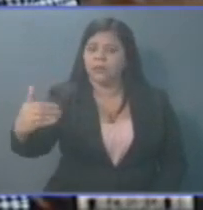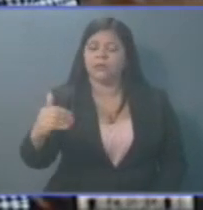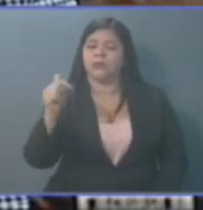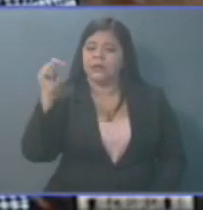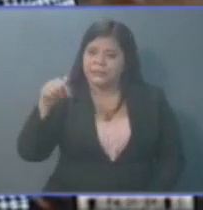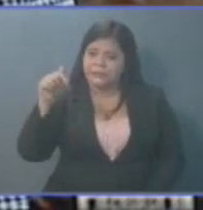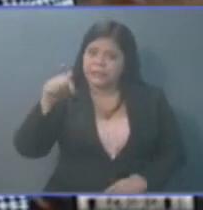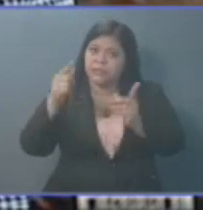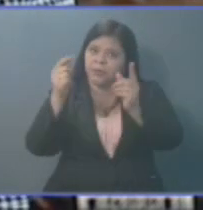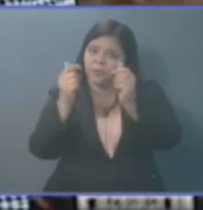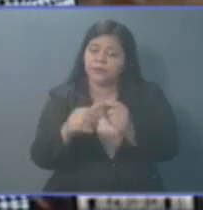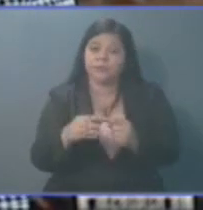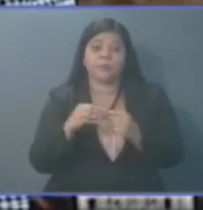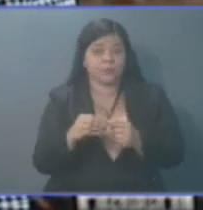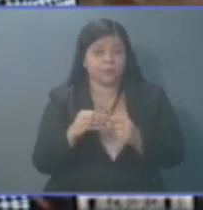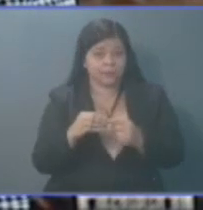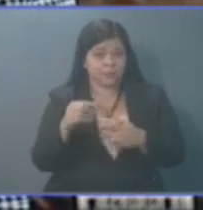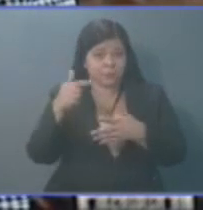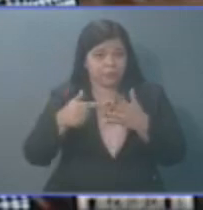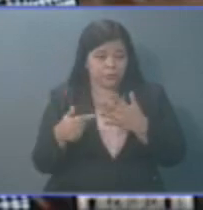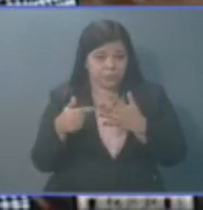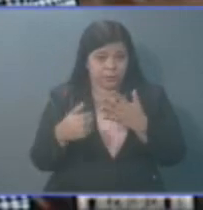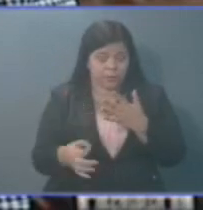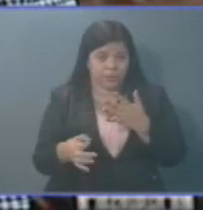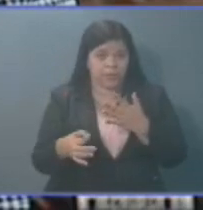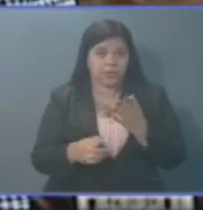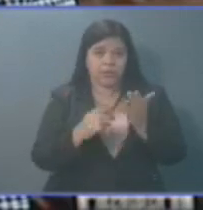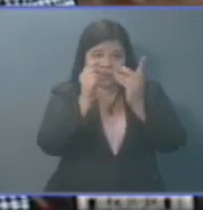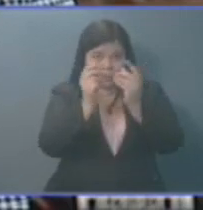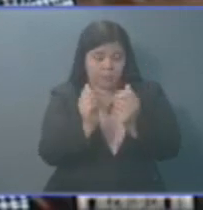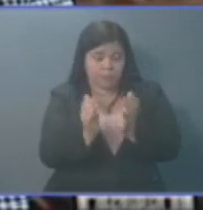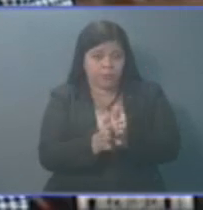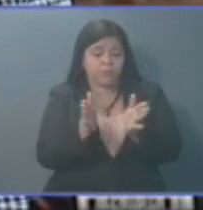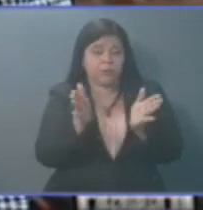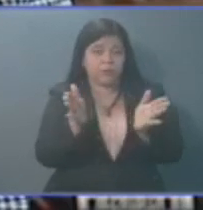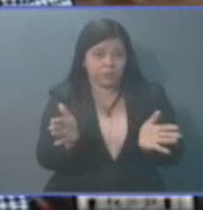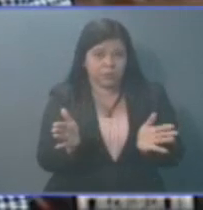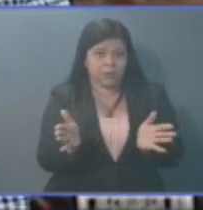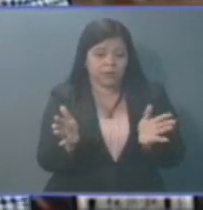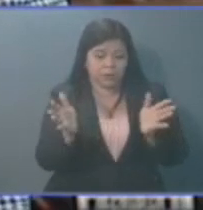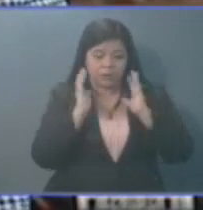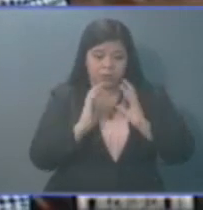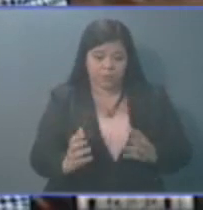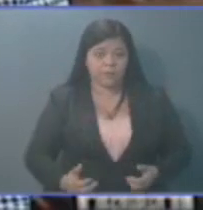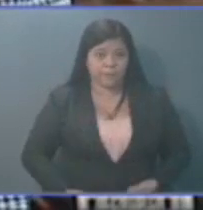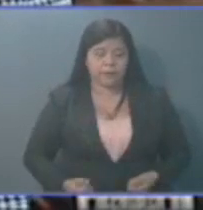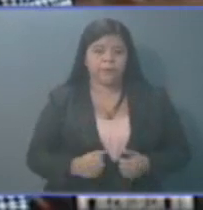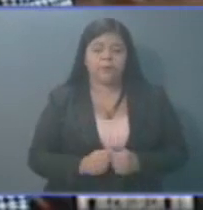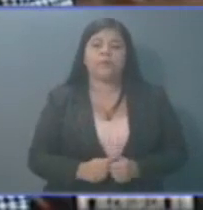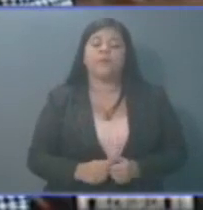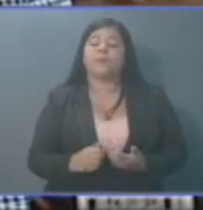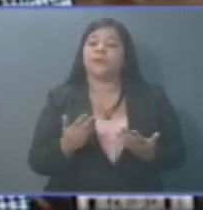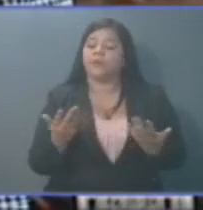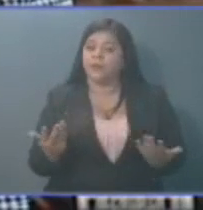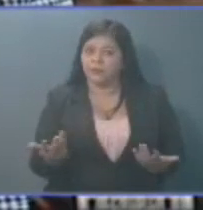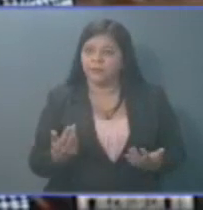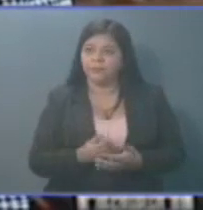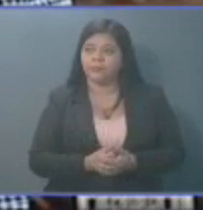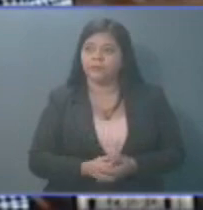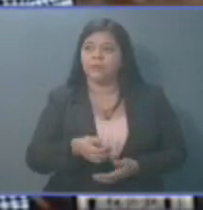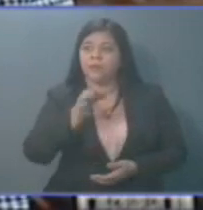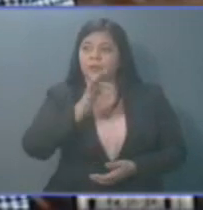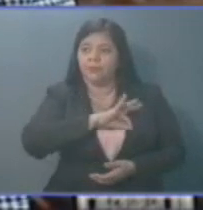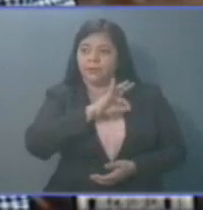presupuesto especial en la Ley del Presupuesto General del Estado a favor